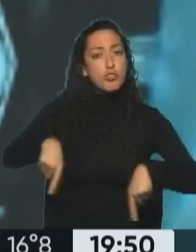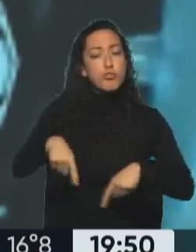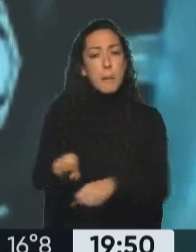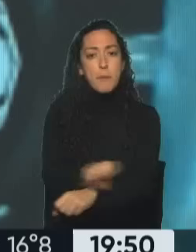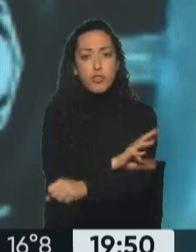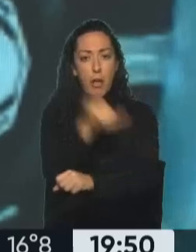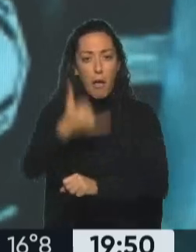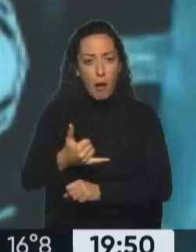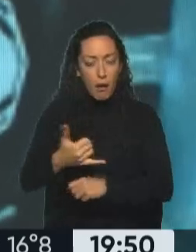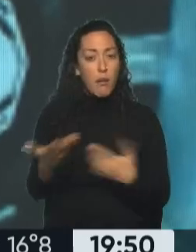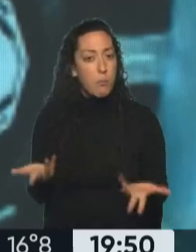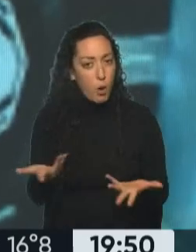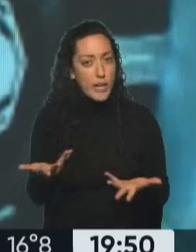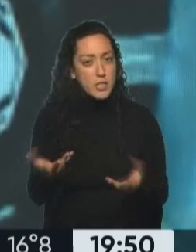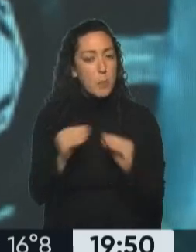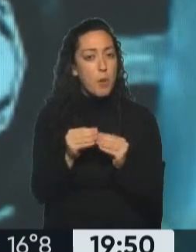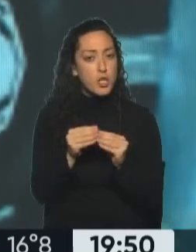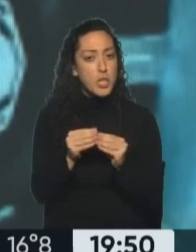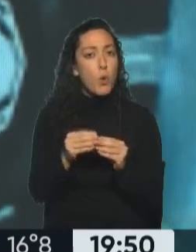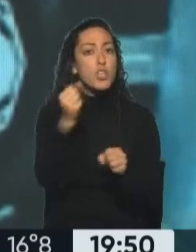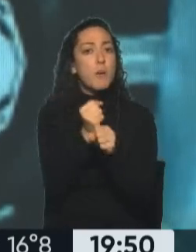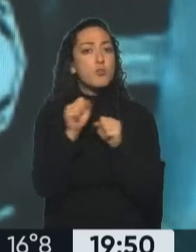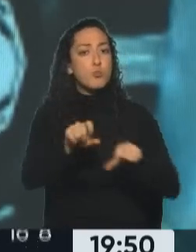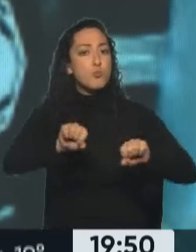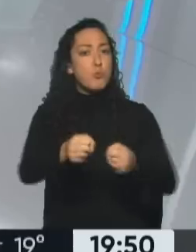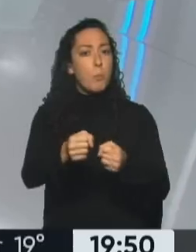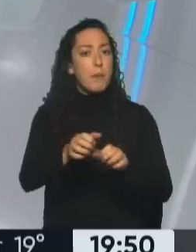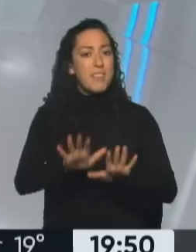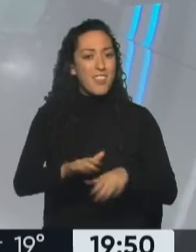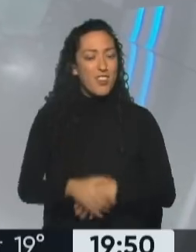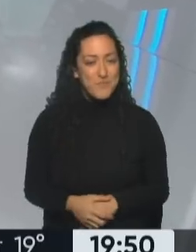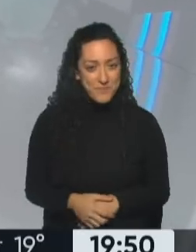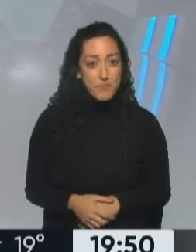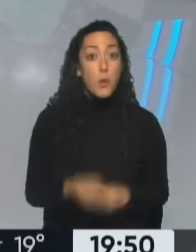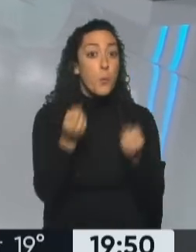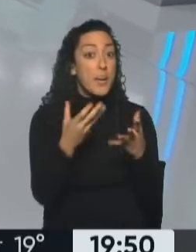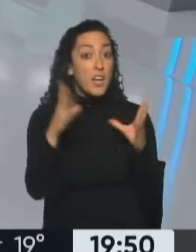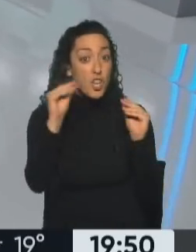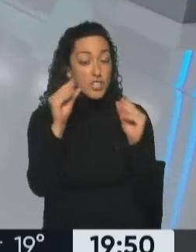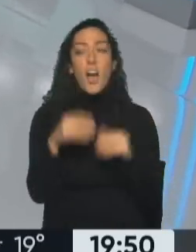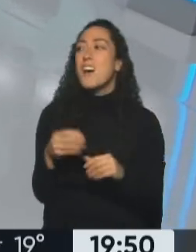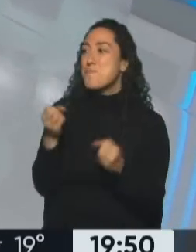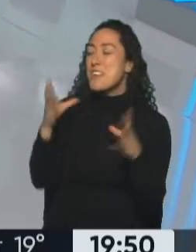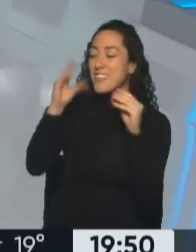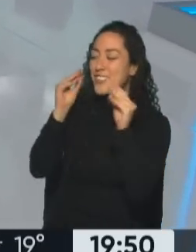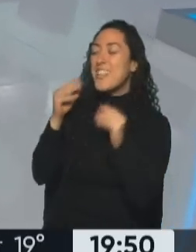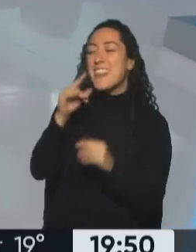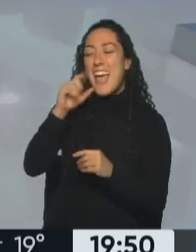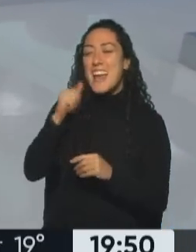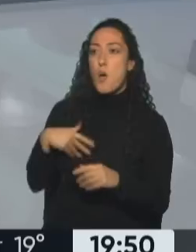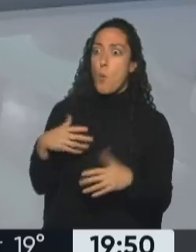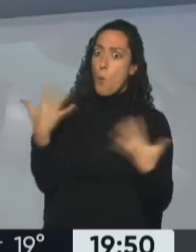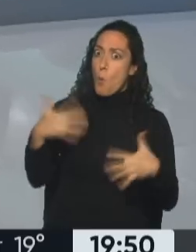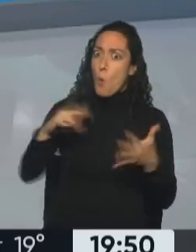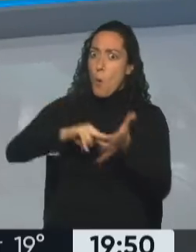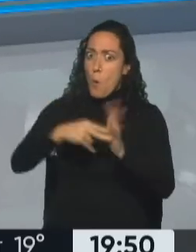y por este motivo lo suspendieron de su trabajo. Irina Sternik, buenas noches, ¿cómo estás? Hola, buenas noches, Diana. Ardió Troya esta semana con esta